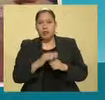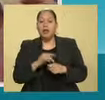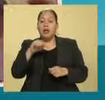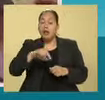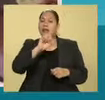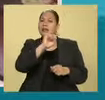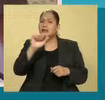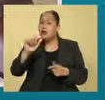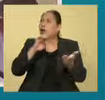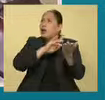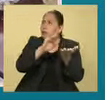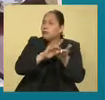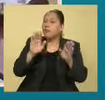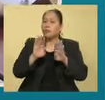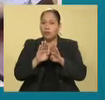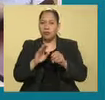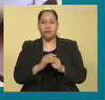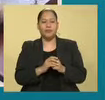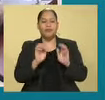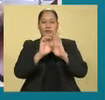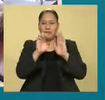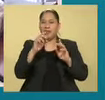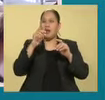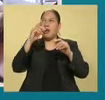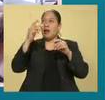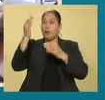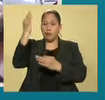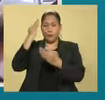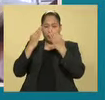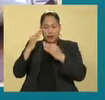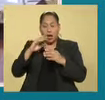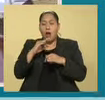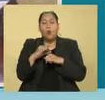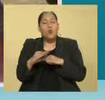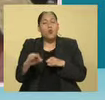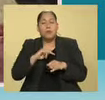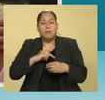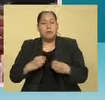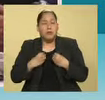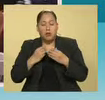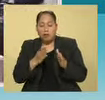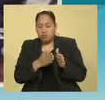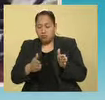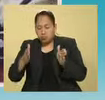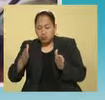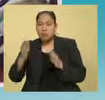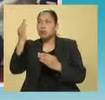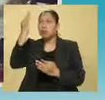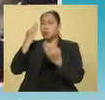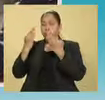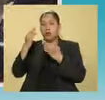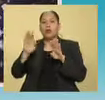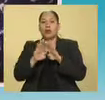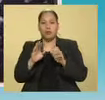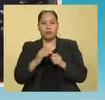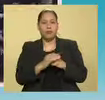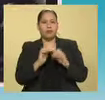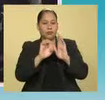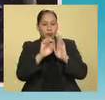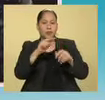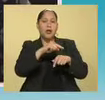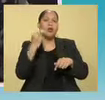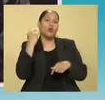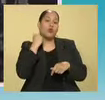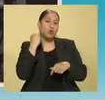del Distrito Federal? En el tema de voluntad anticipada, nosotros tenemos una estrecha relación tanto con los